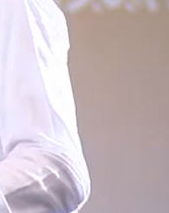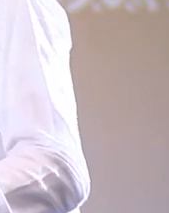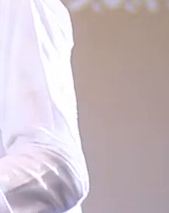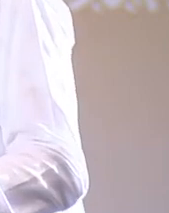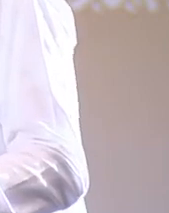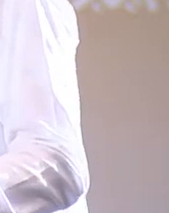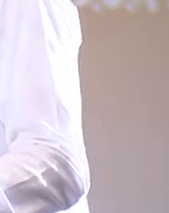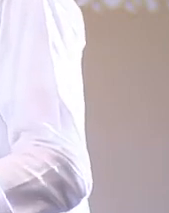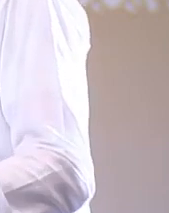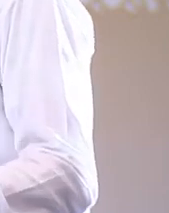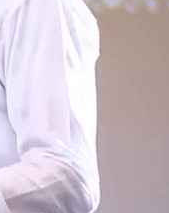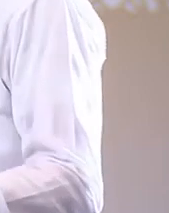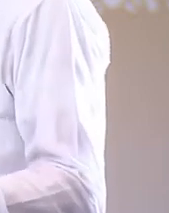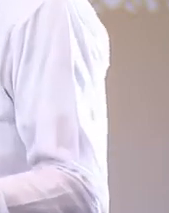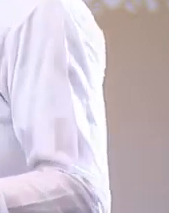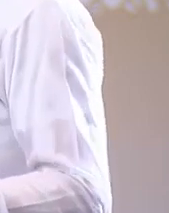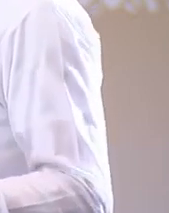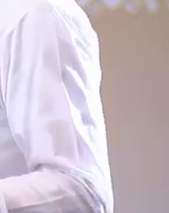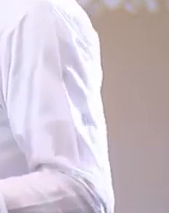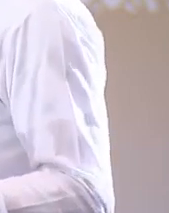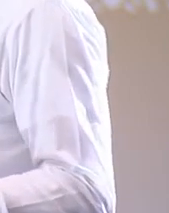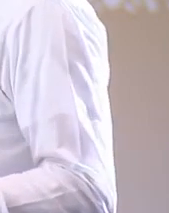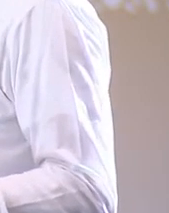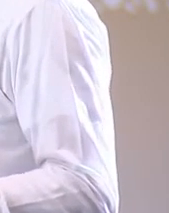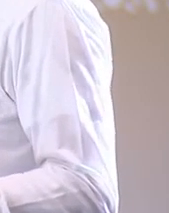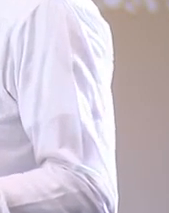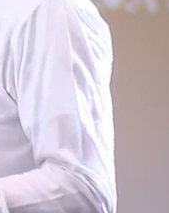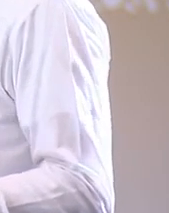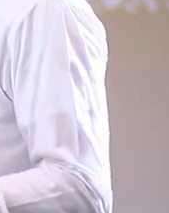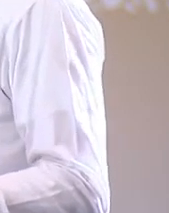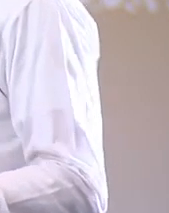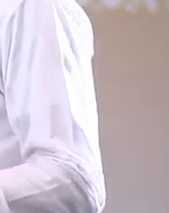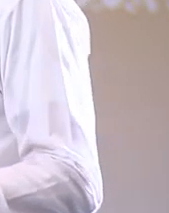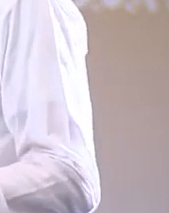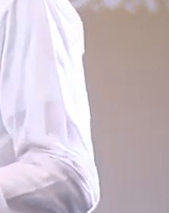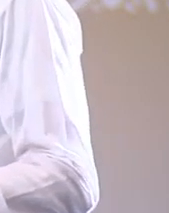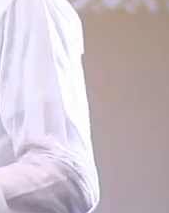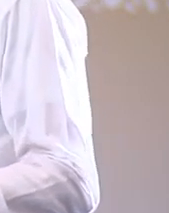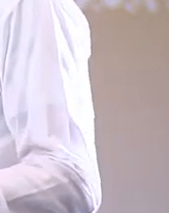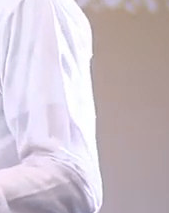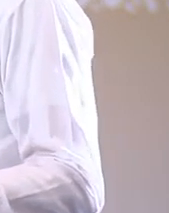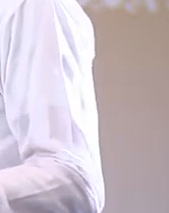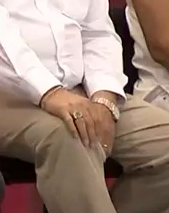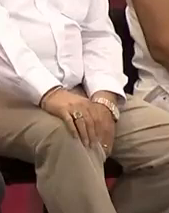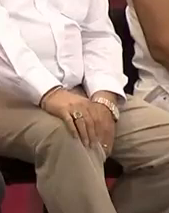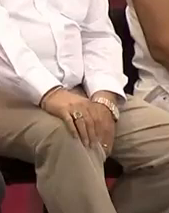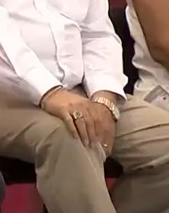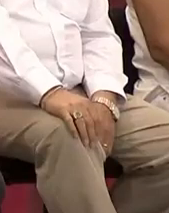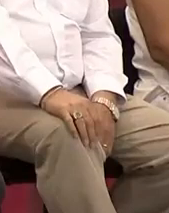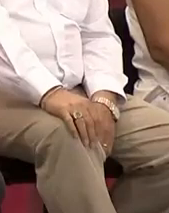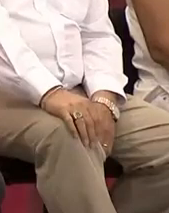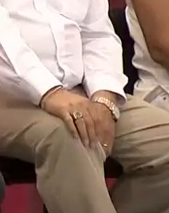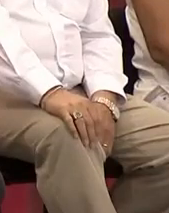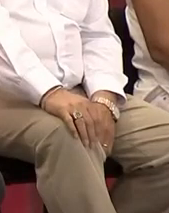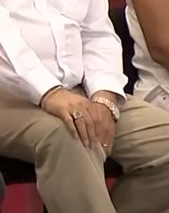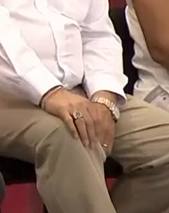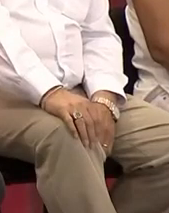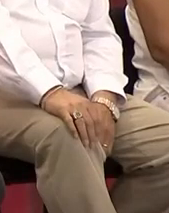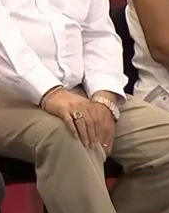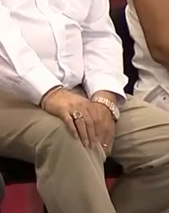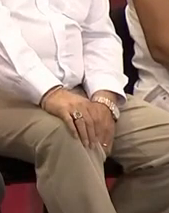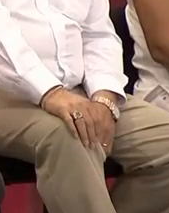agradecemos, presidente, que gracias a su intervención, nuestro vecino del norte compra azúcar de